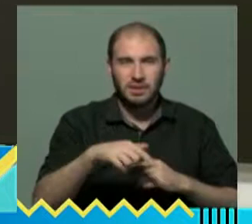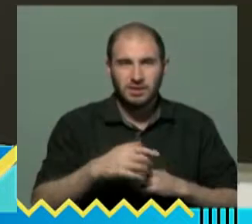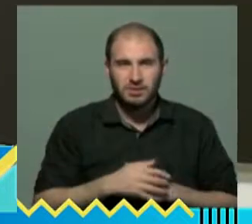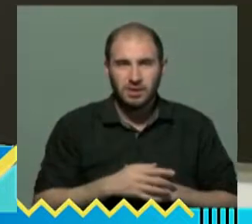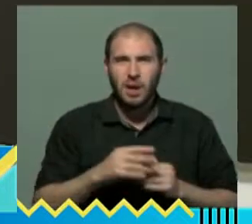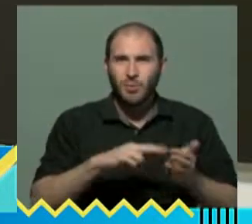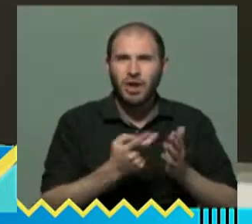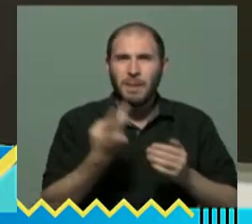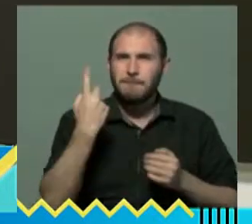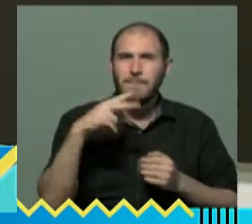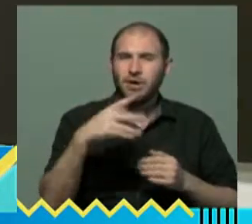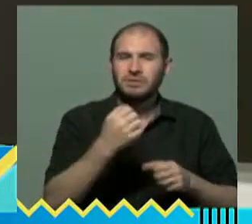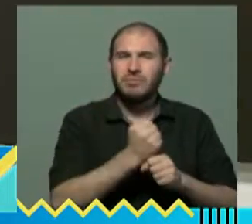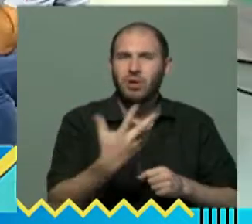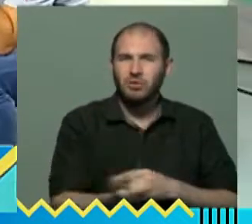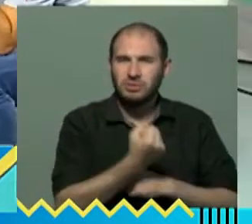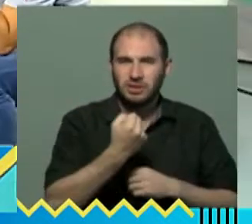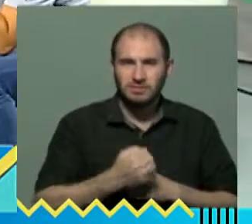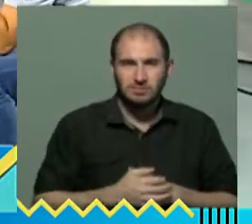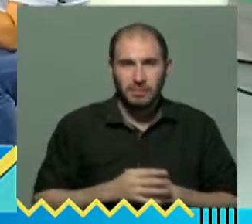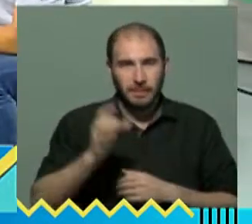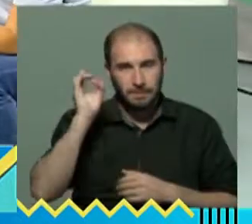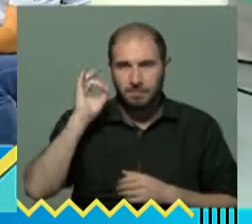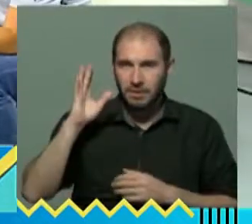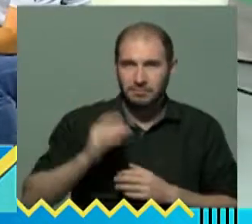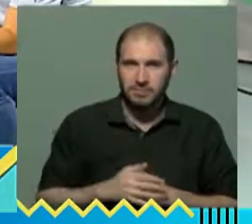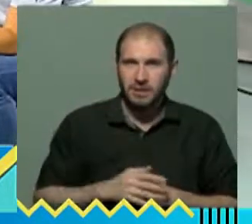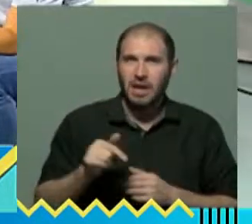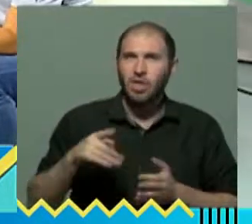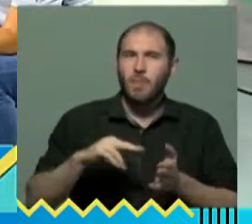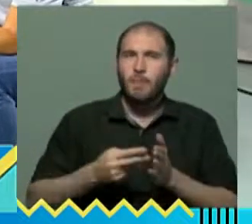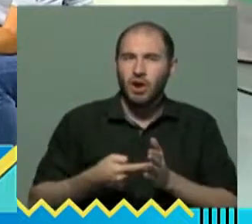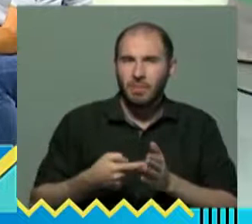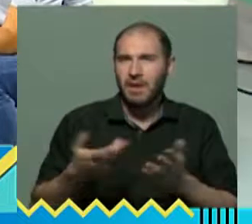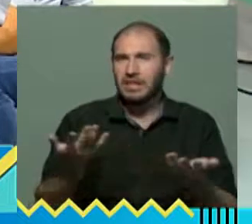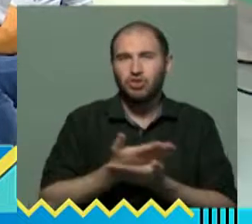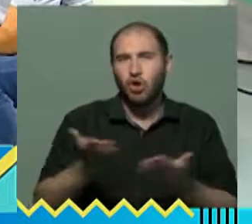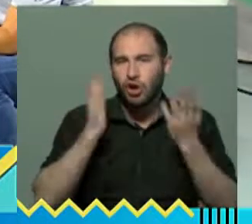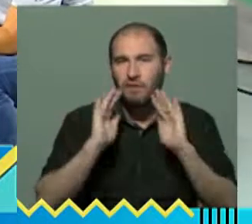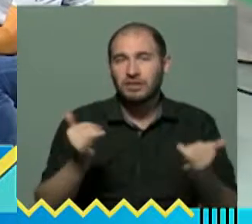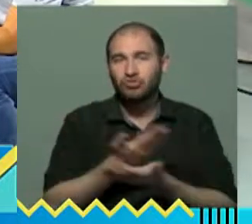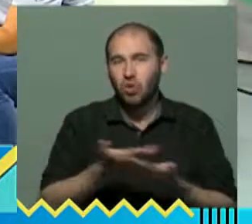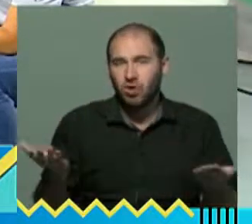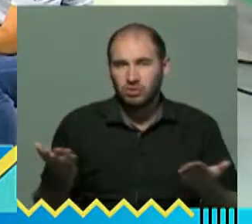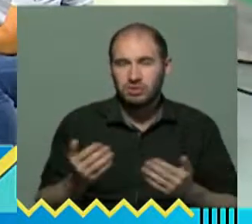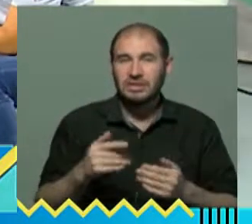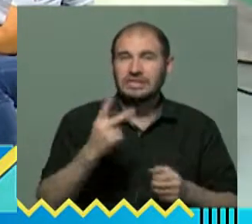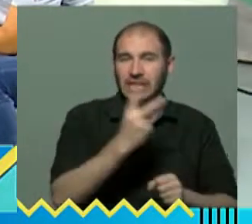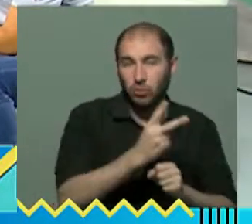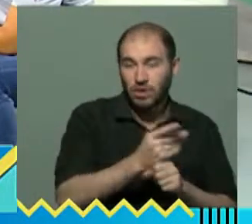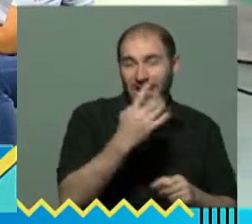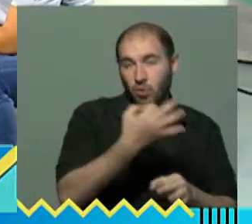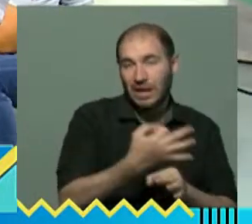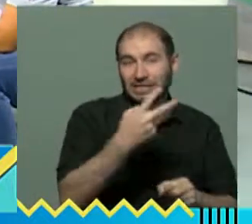tienen más dificultades para encontrar empleo? Mirá, perdón, yo creo que es un problema que abarca a todos los jóvenes. Un problema que va desde la secundaria,